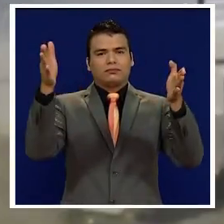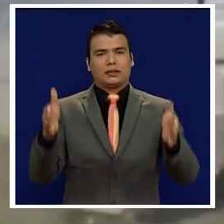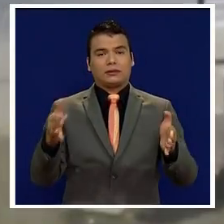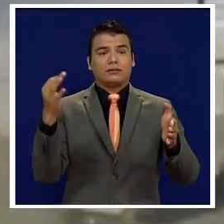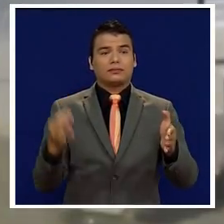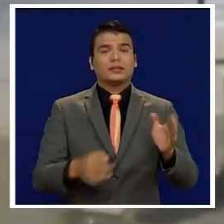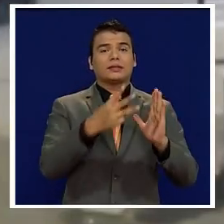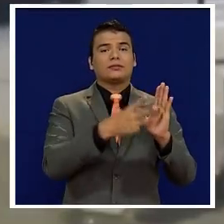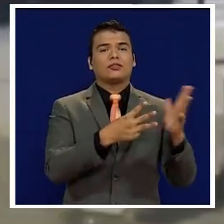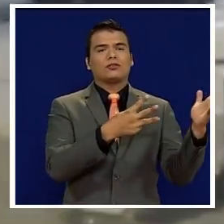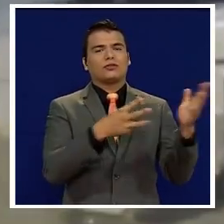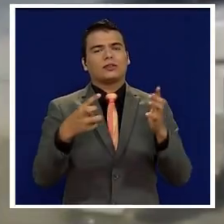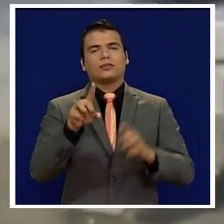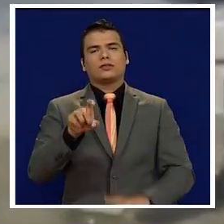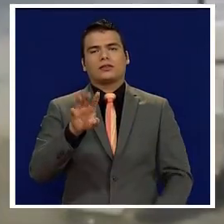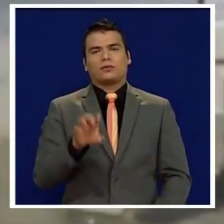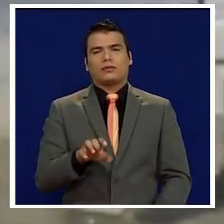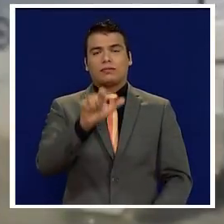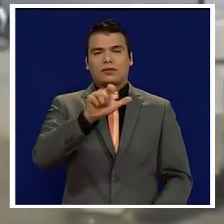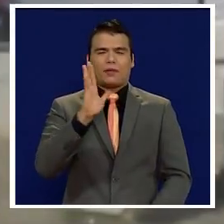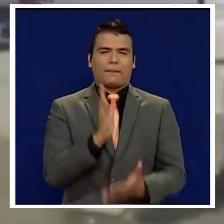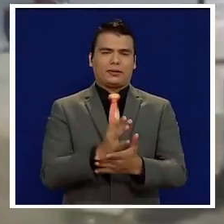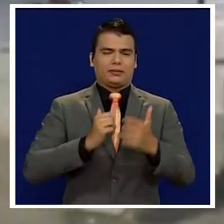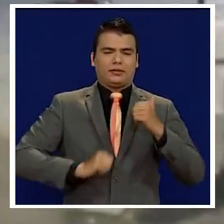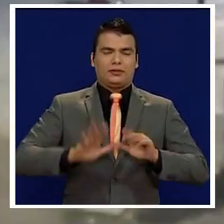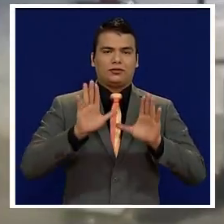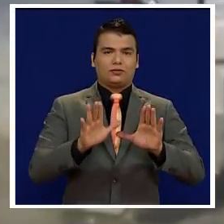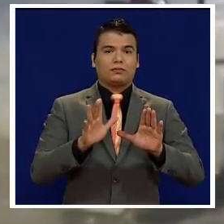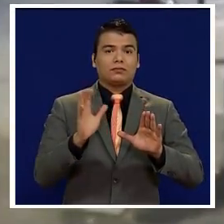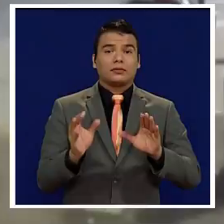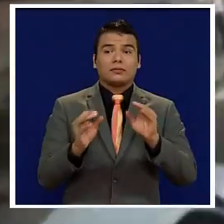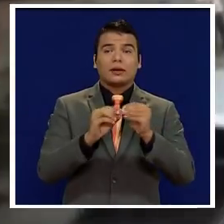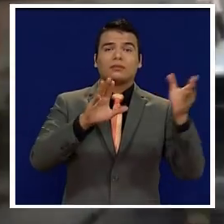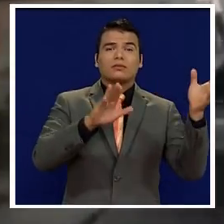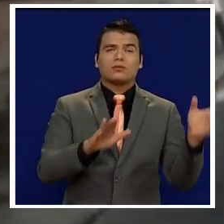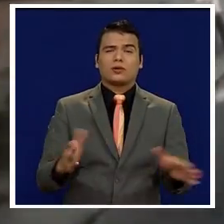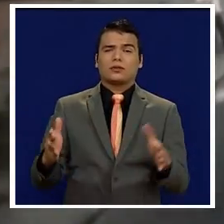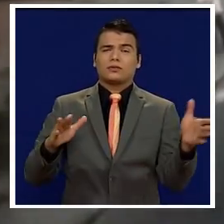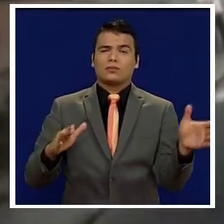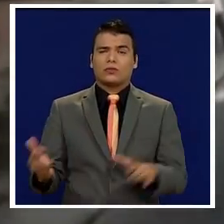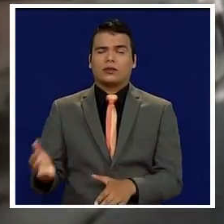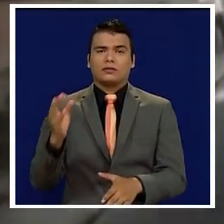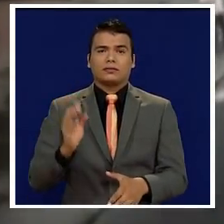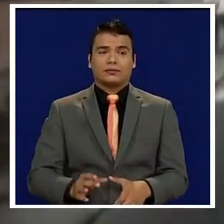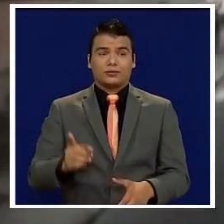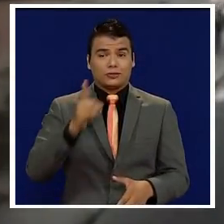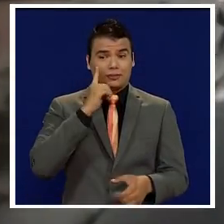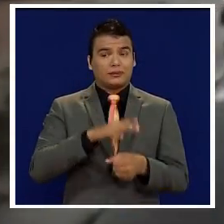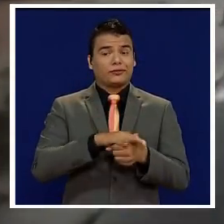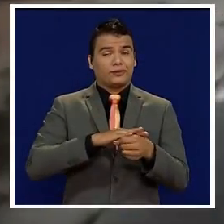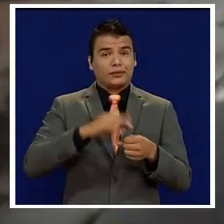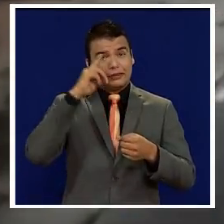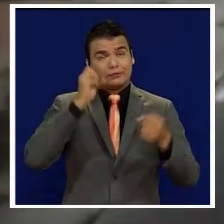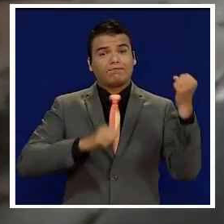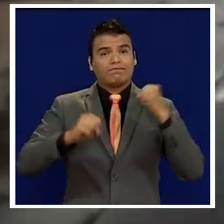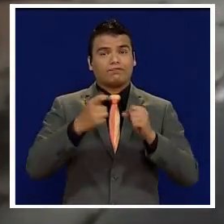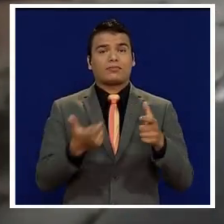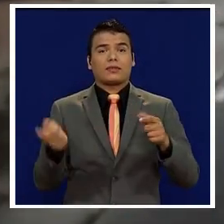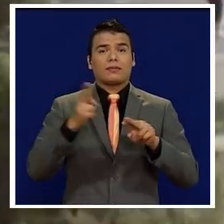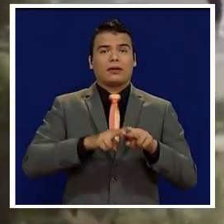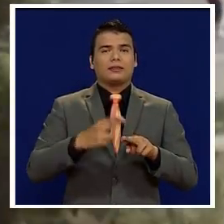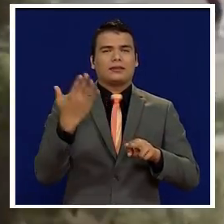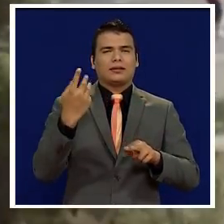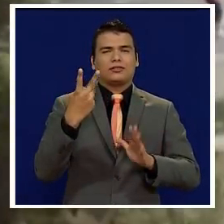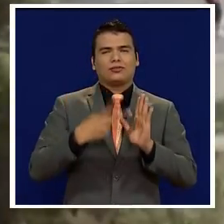estos, 3.869 con personas lesionadas. En cuanto a las muertes por accidentes de tránsito, preocupa el aumento. De 137 casos